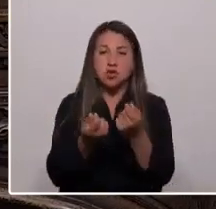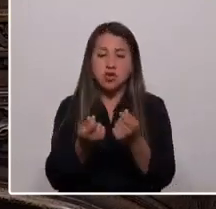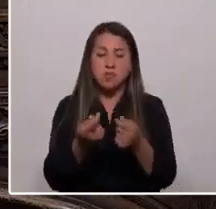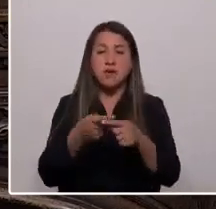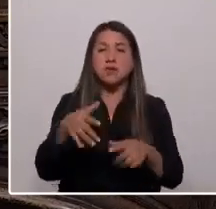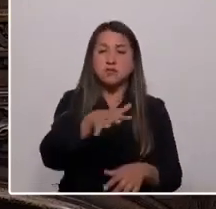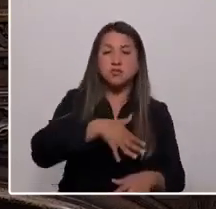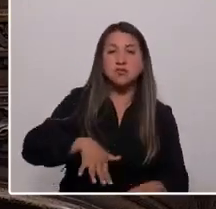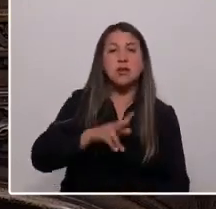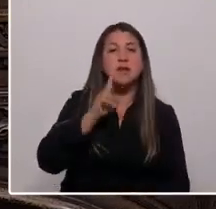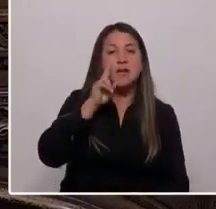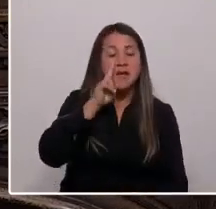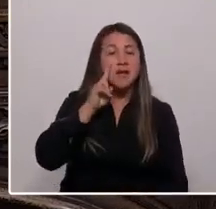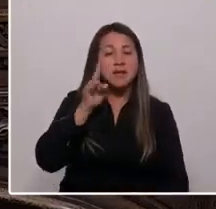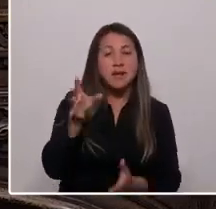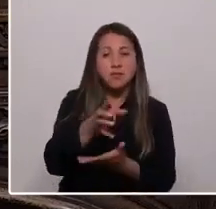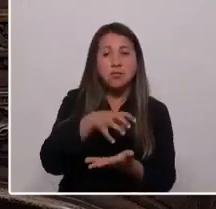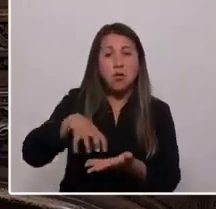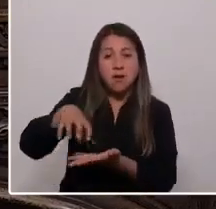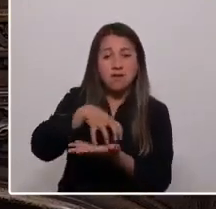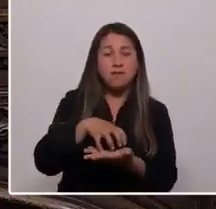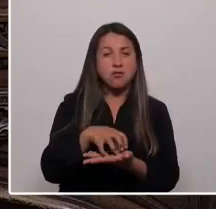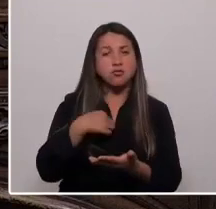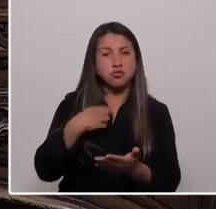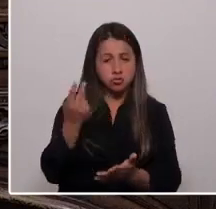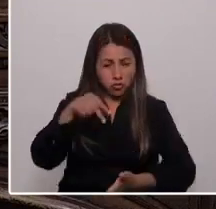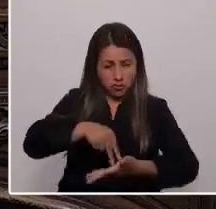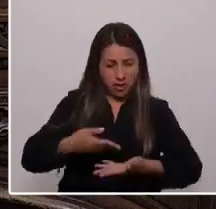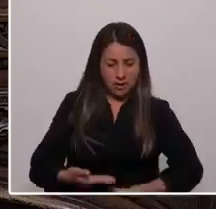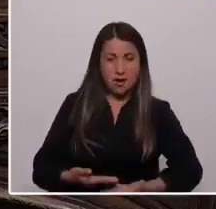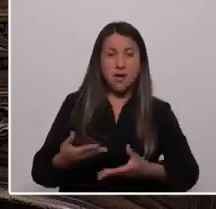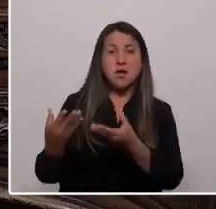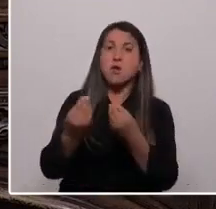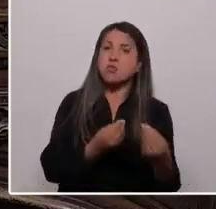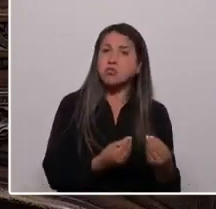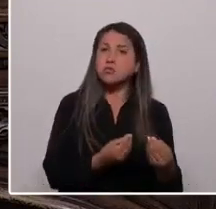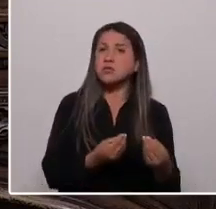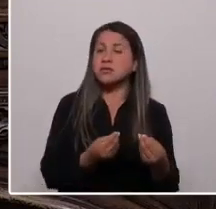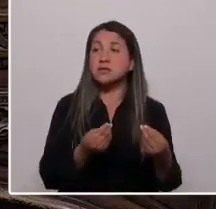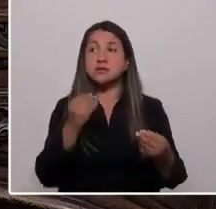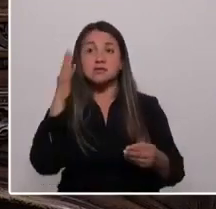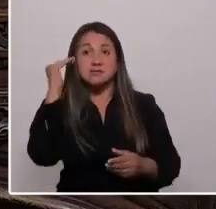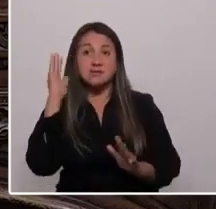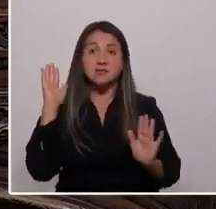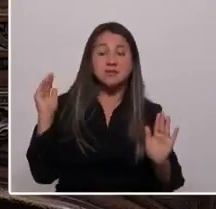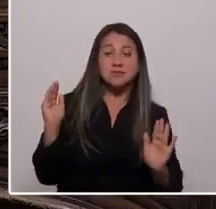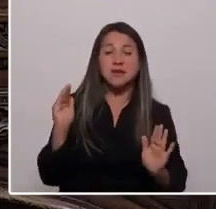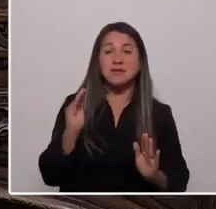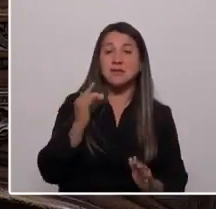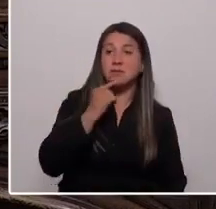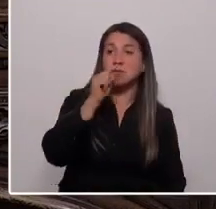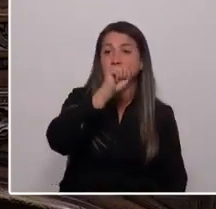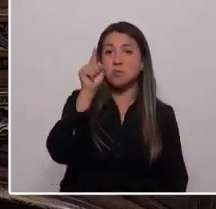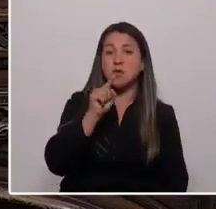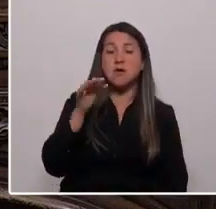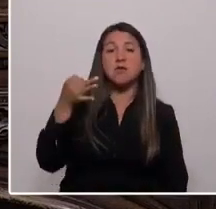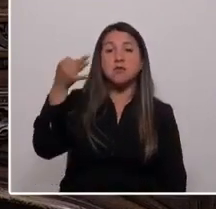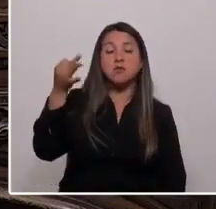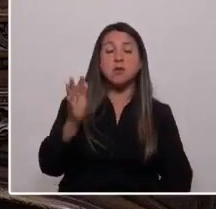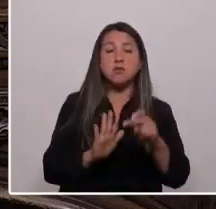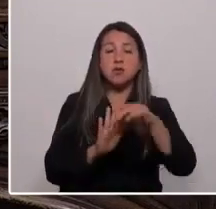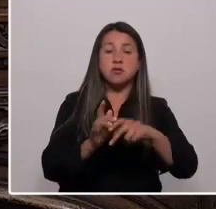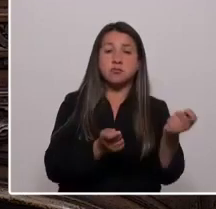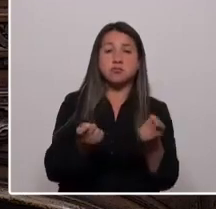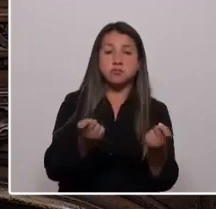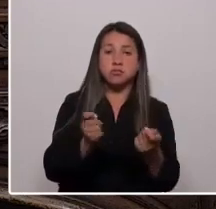política estoy aquí porque frente a las numerosas incertezas que nos plantean las futuras regulaciones legales sanitarias